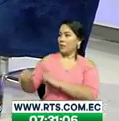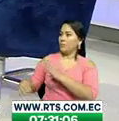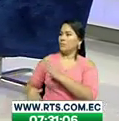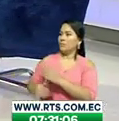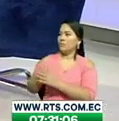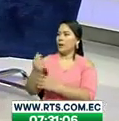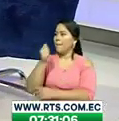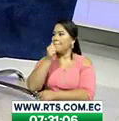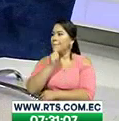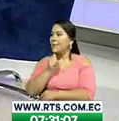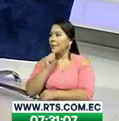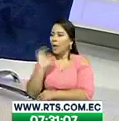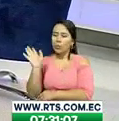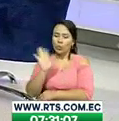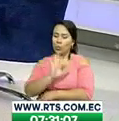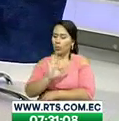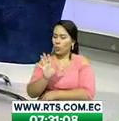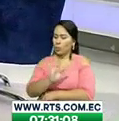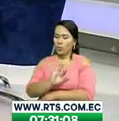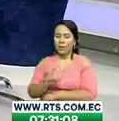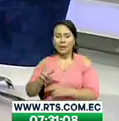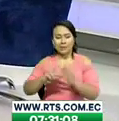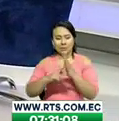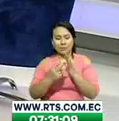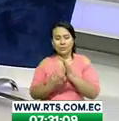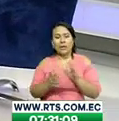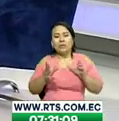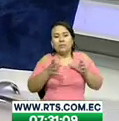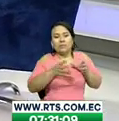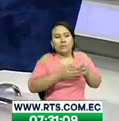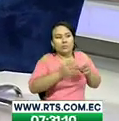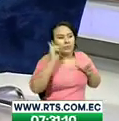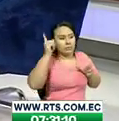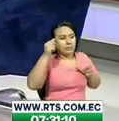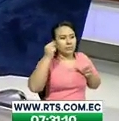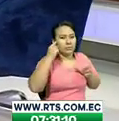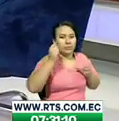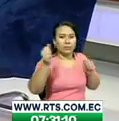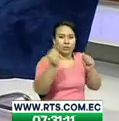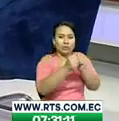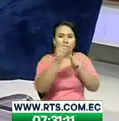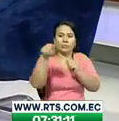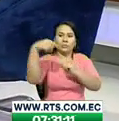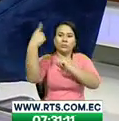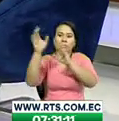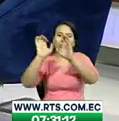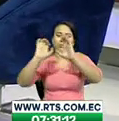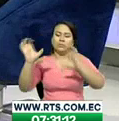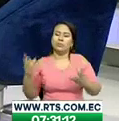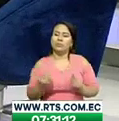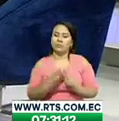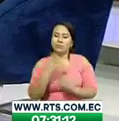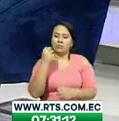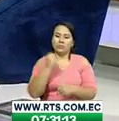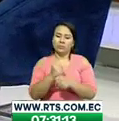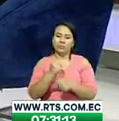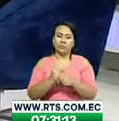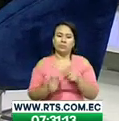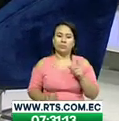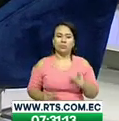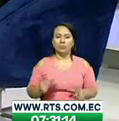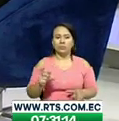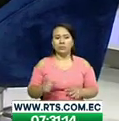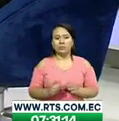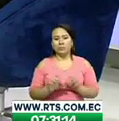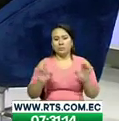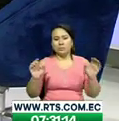es privatización, ninguno, surge la duda, la pregunta y la interrogante, sobre todo de muchos trabajadores de la empresa